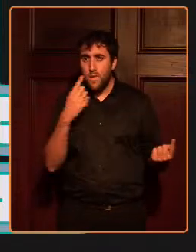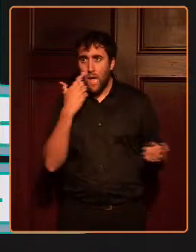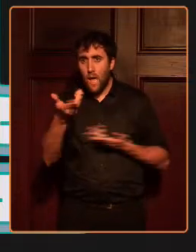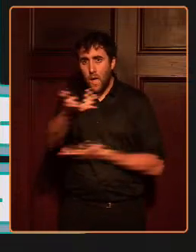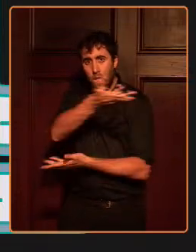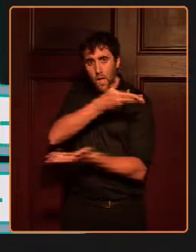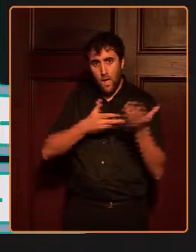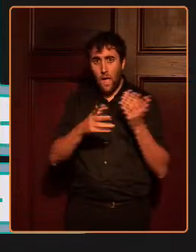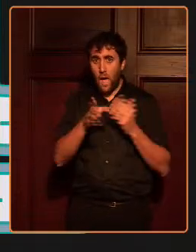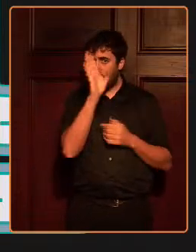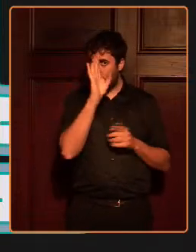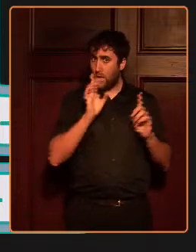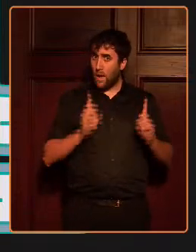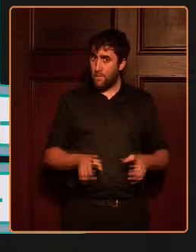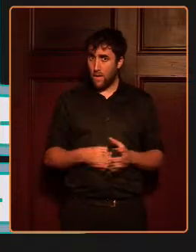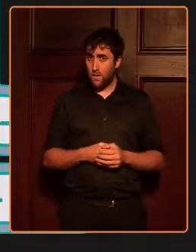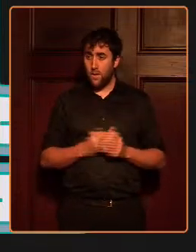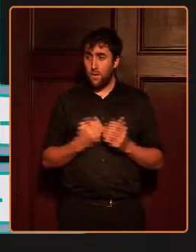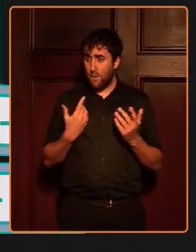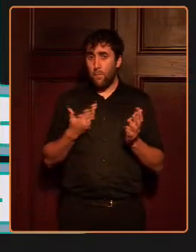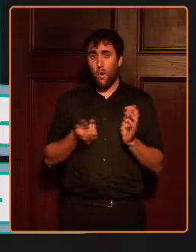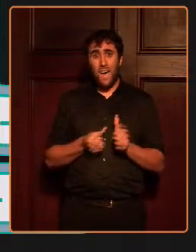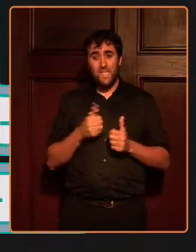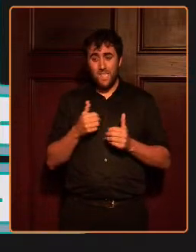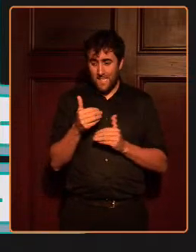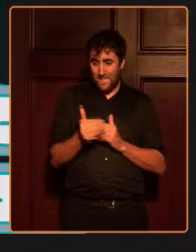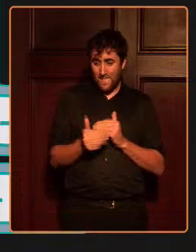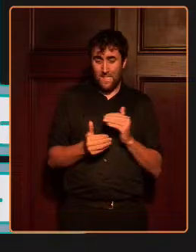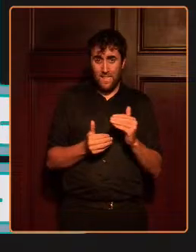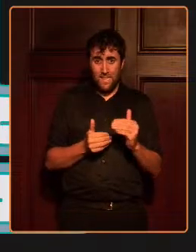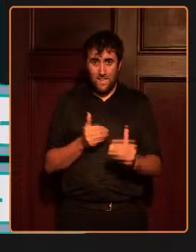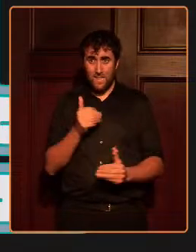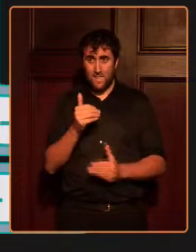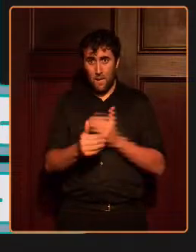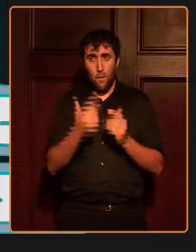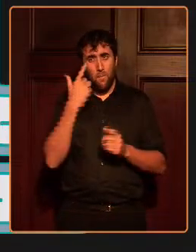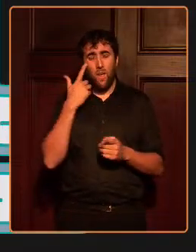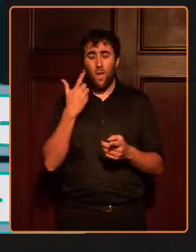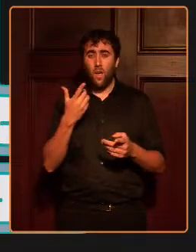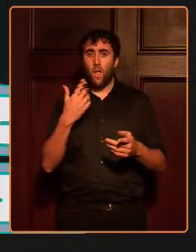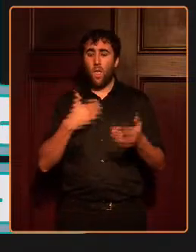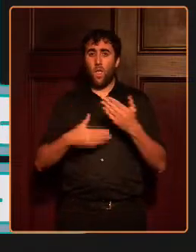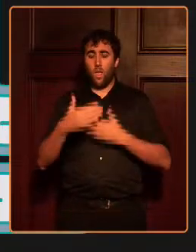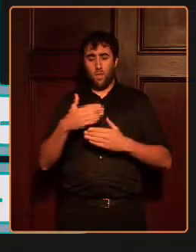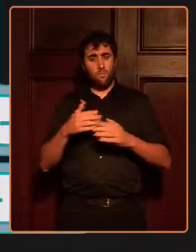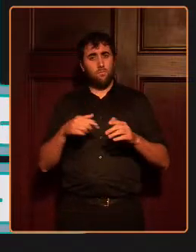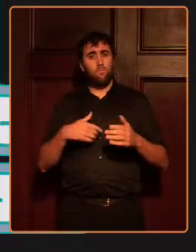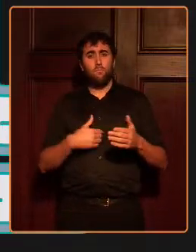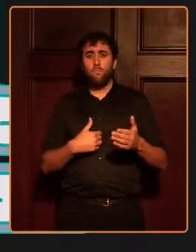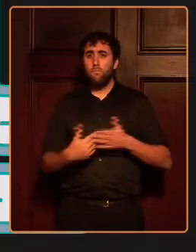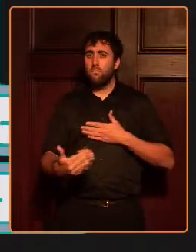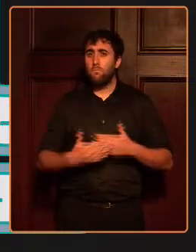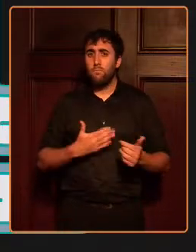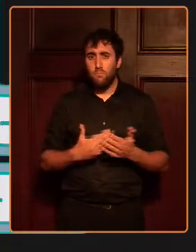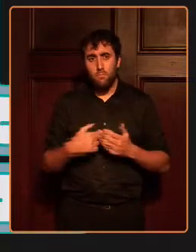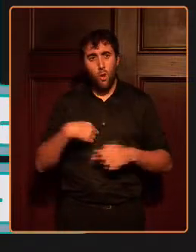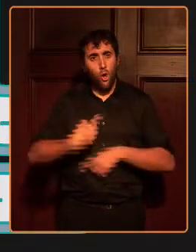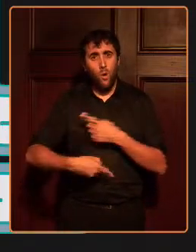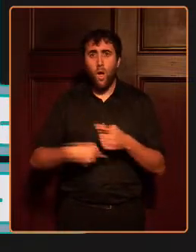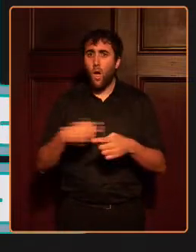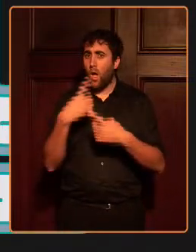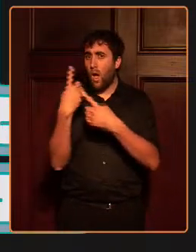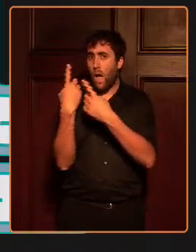aprendiendo, sabiendo que cada paso que se da, incluso cuando no es hacia adelante, es parte del aprendizaje en el que Ceibal asume